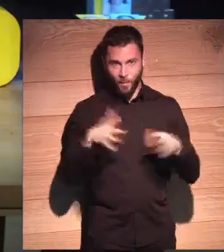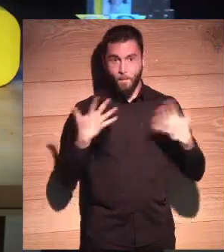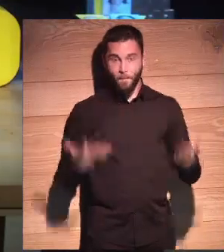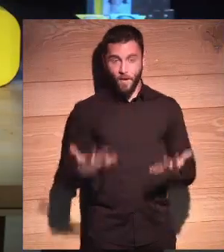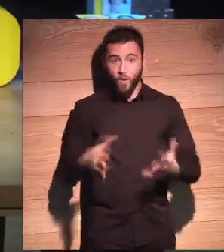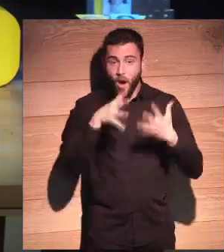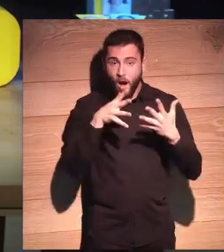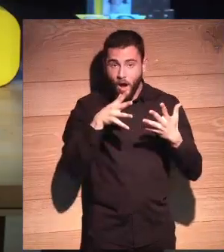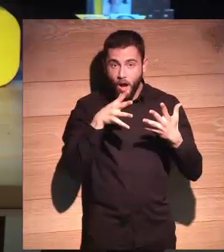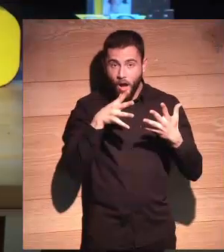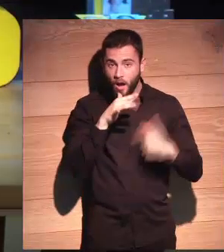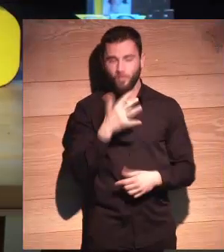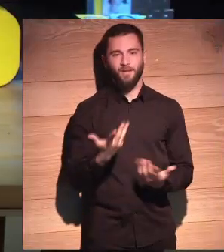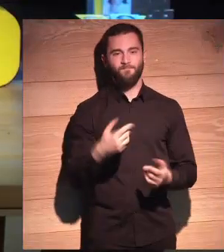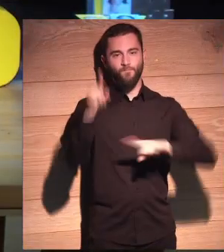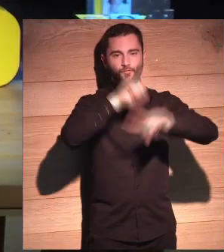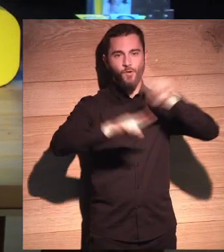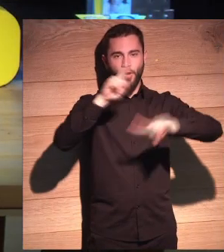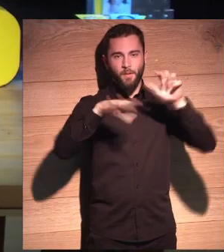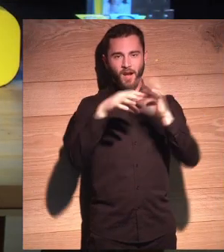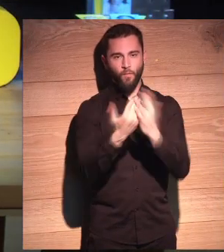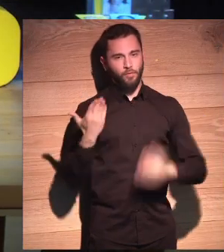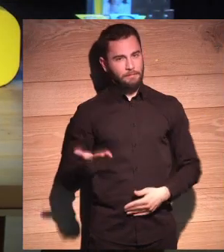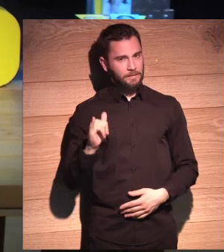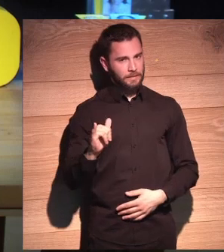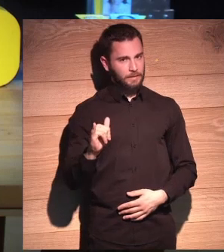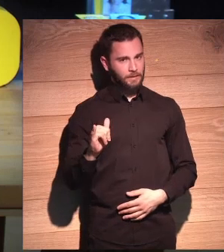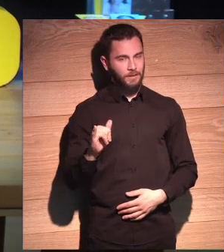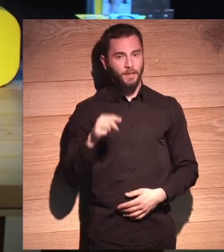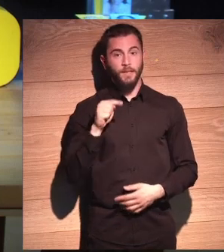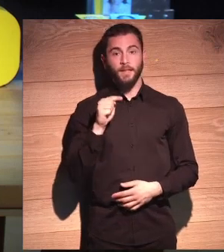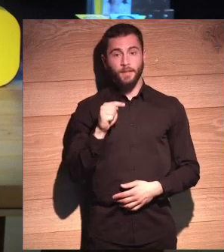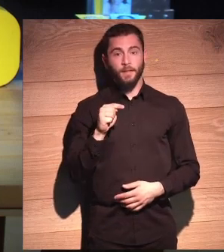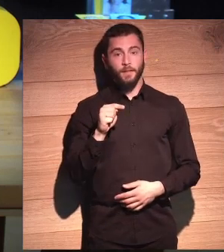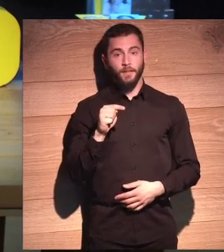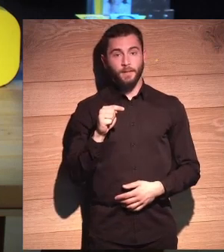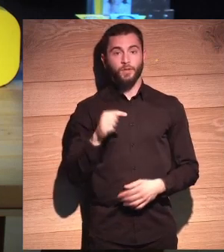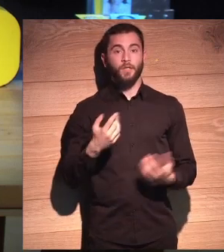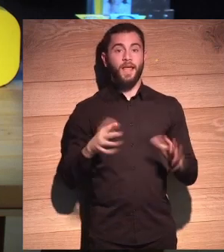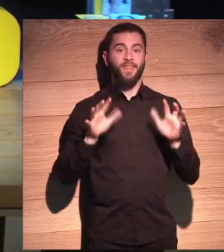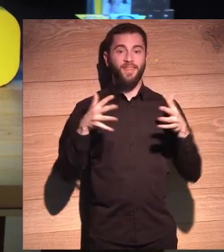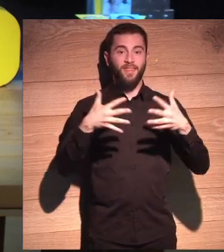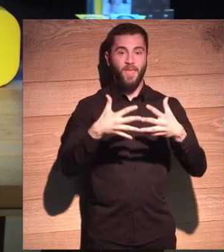en este momento hay un problema muy importante en el mundo, que es la ciberseguridad.